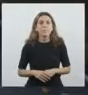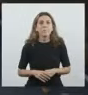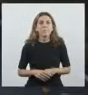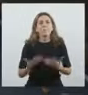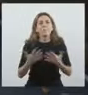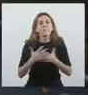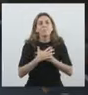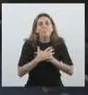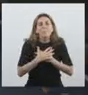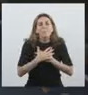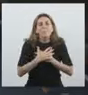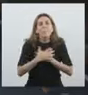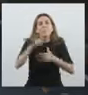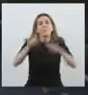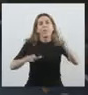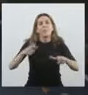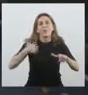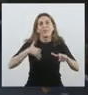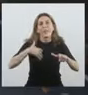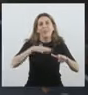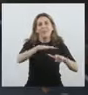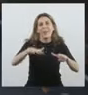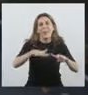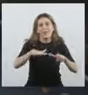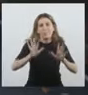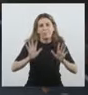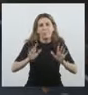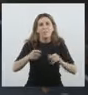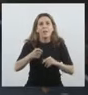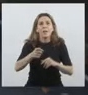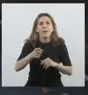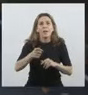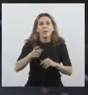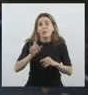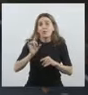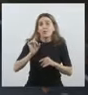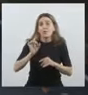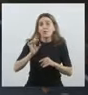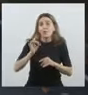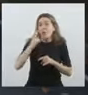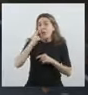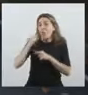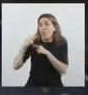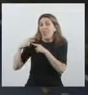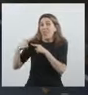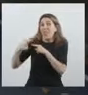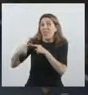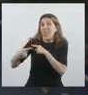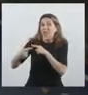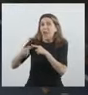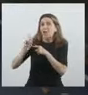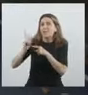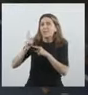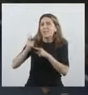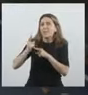Querido pueblo argentino, tan solo han pasado unos días desde el momento en que les